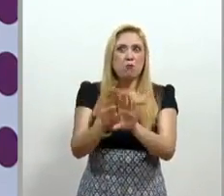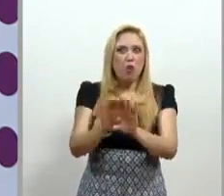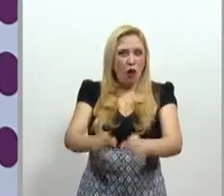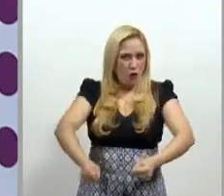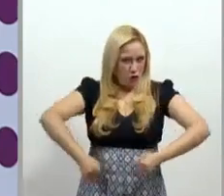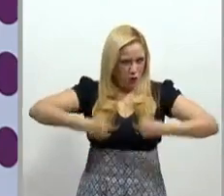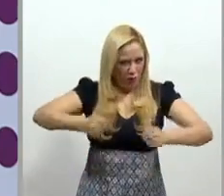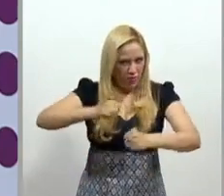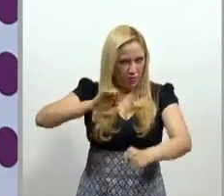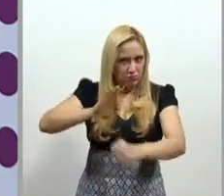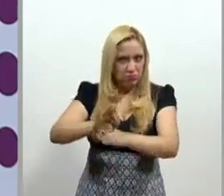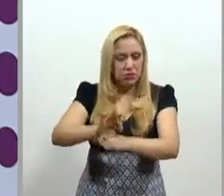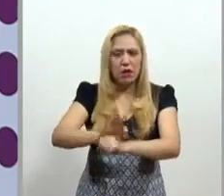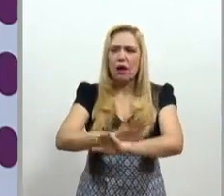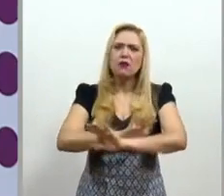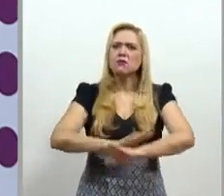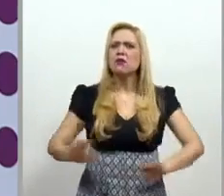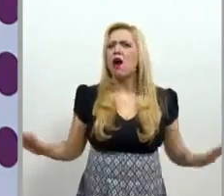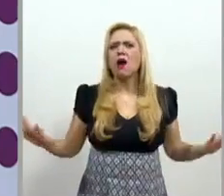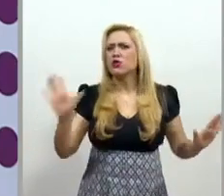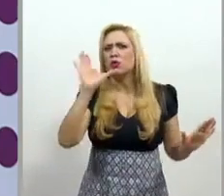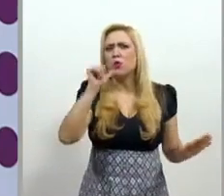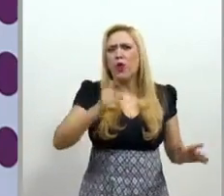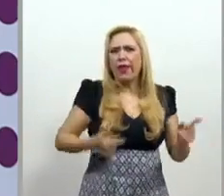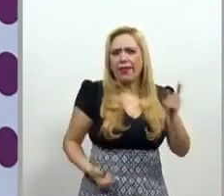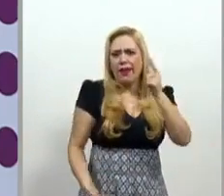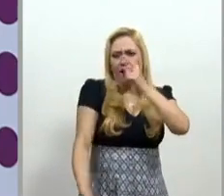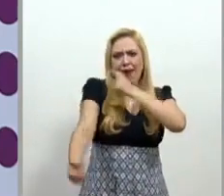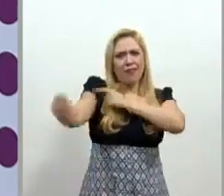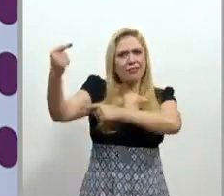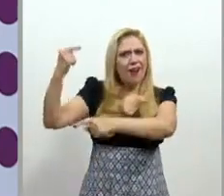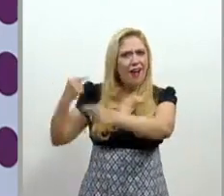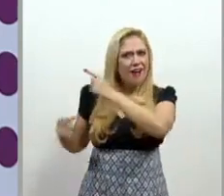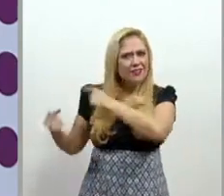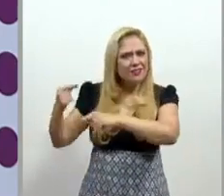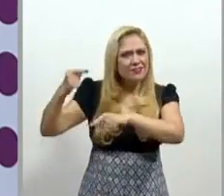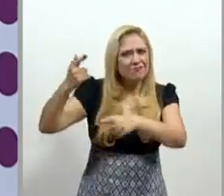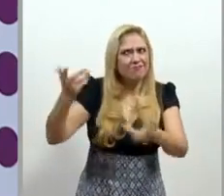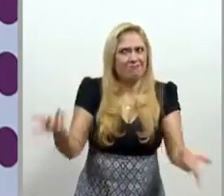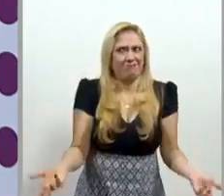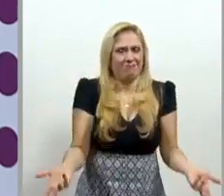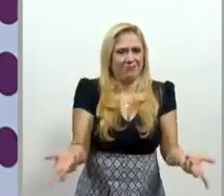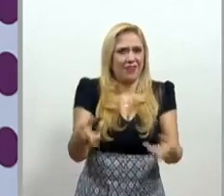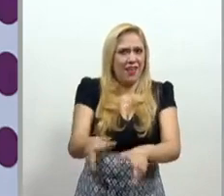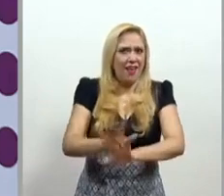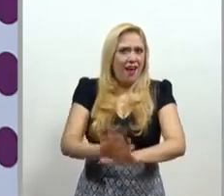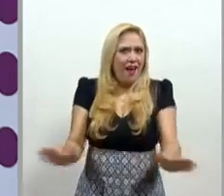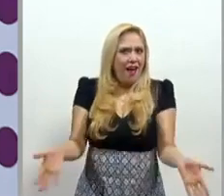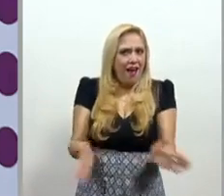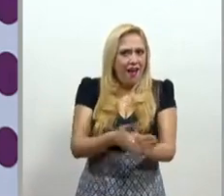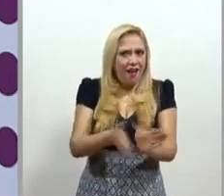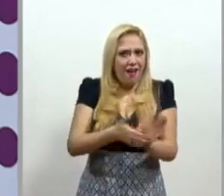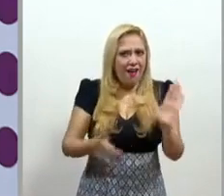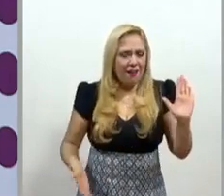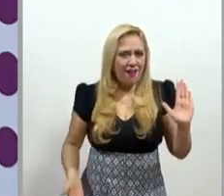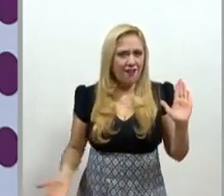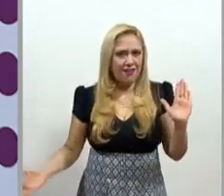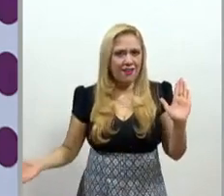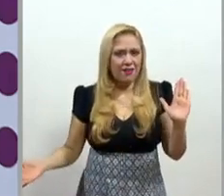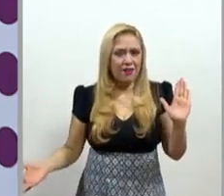no resulta válido, en principio, retroceder o dar un paso atrás sobre ese grado de protección, salvo que exista